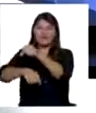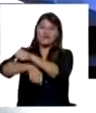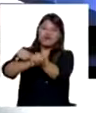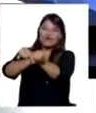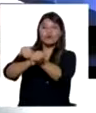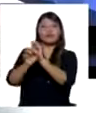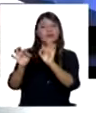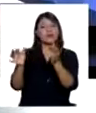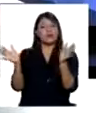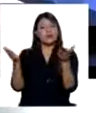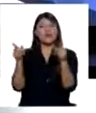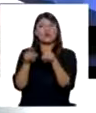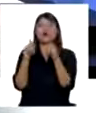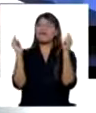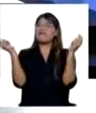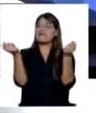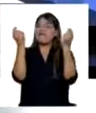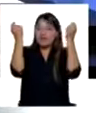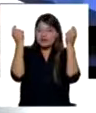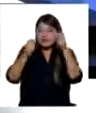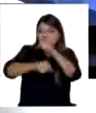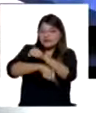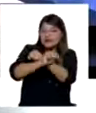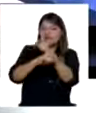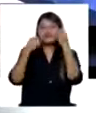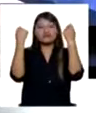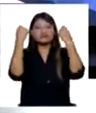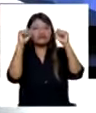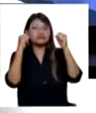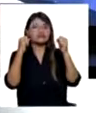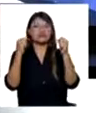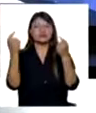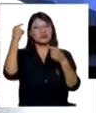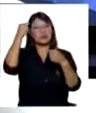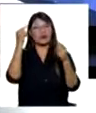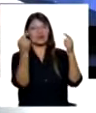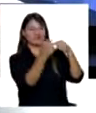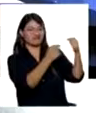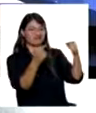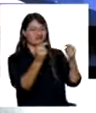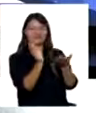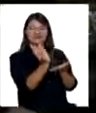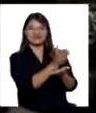que básicamente es una fiesta deportiva. Hay que desterrar de plano la violencia.